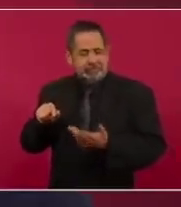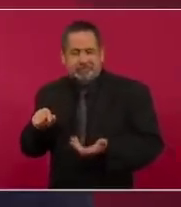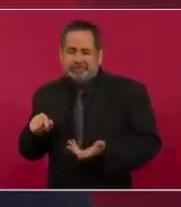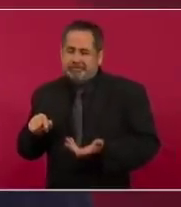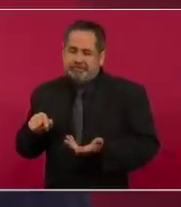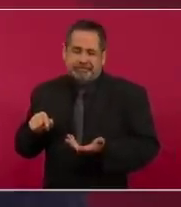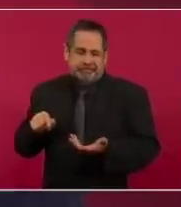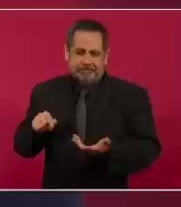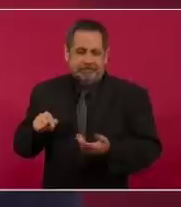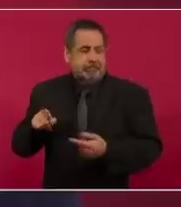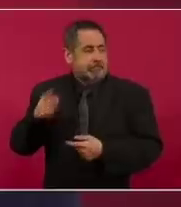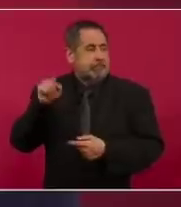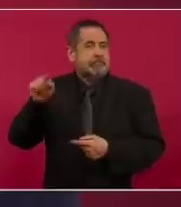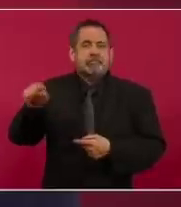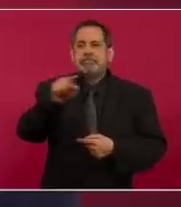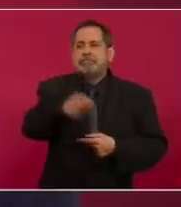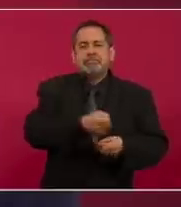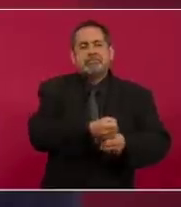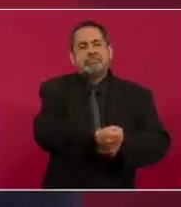de las masacres?